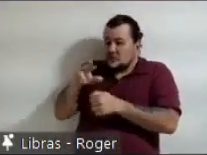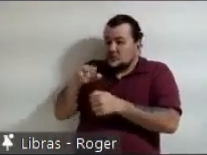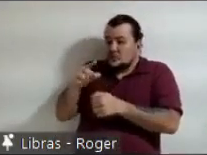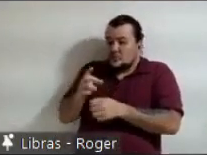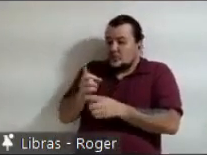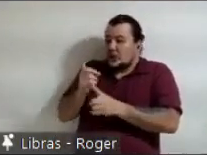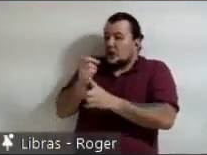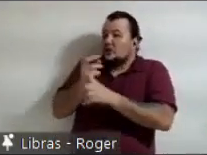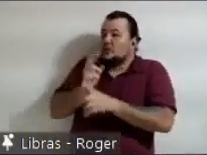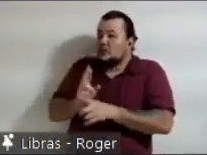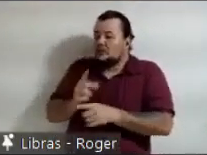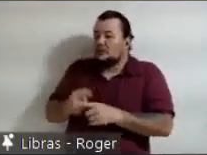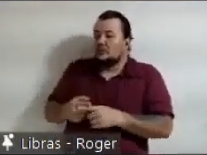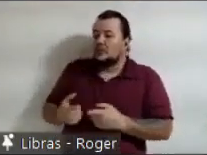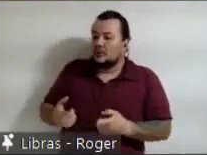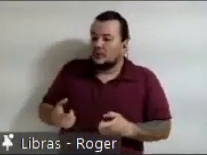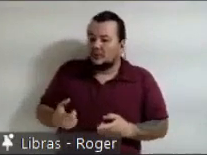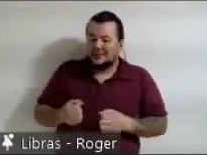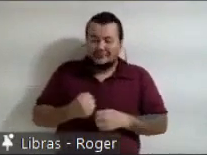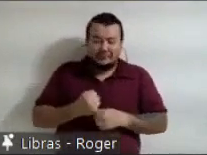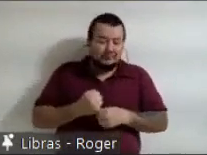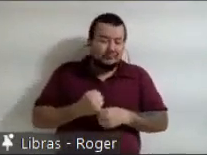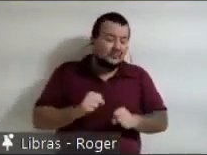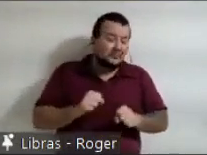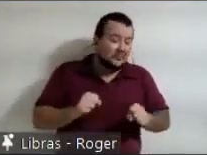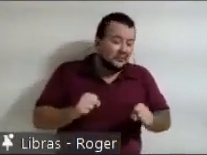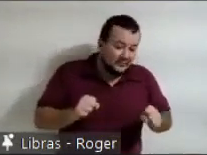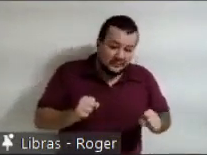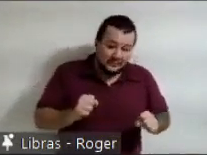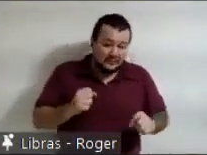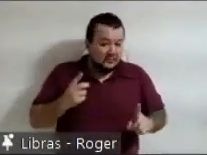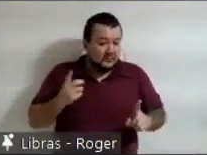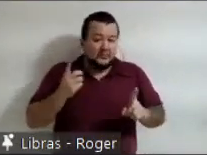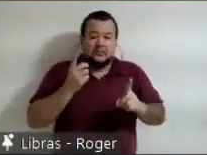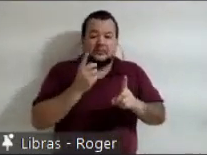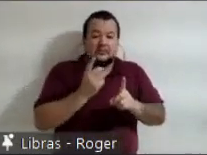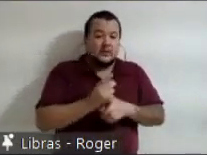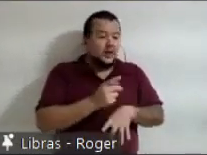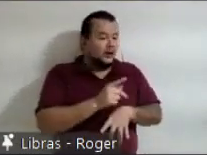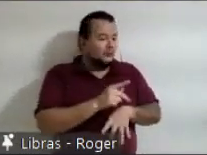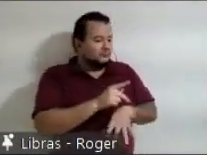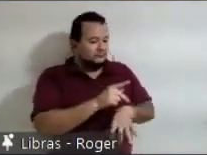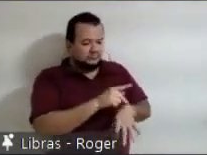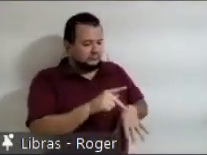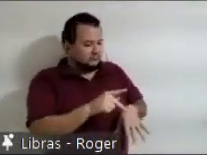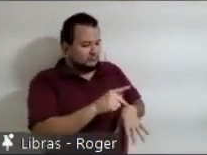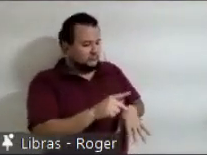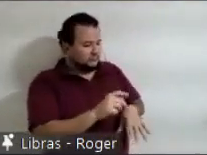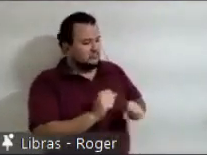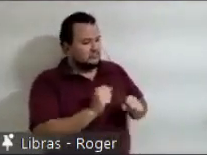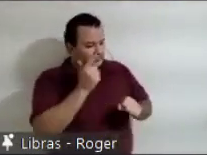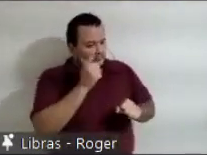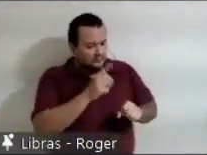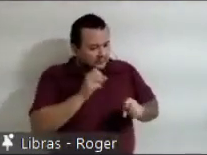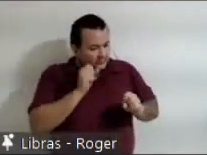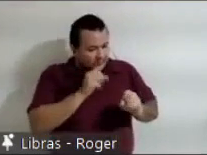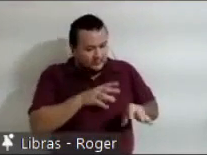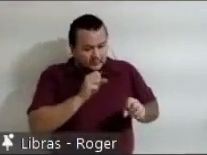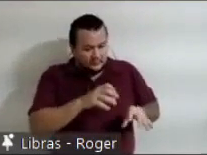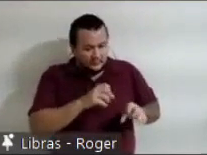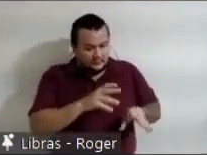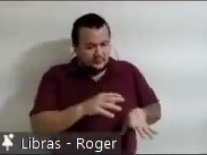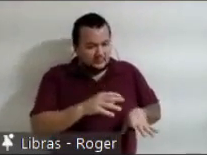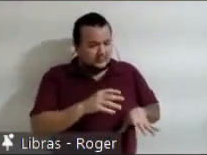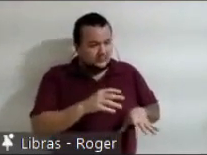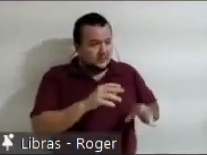encontrar un profesor que dicte una clase acerca de lo que nadie sabe los profesores solo pueden dar